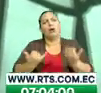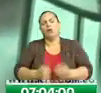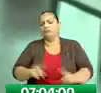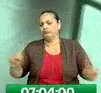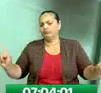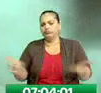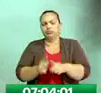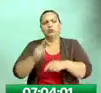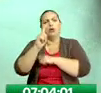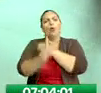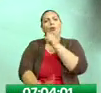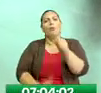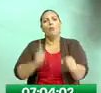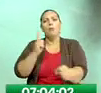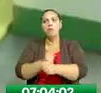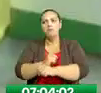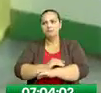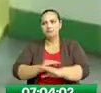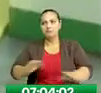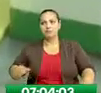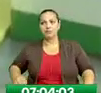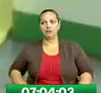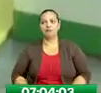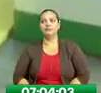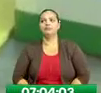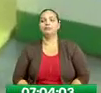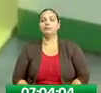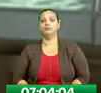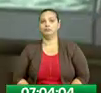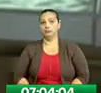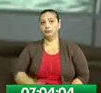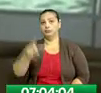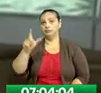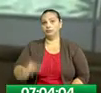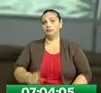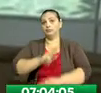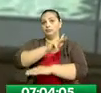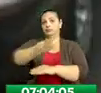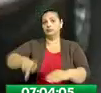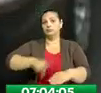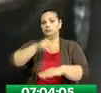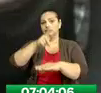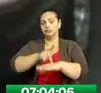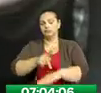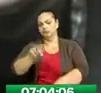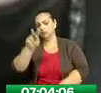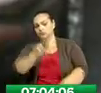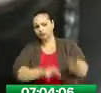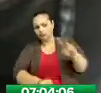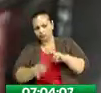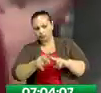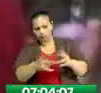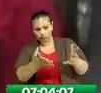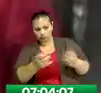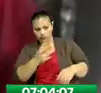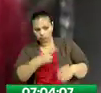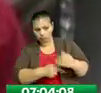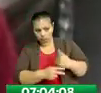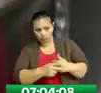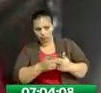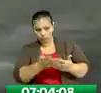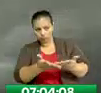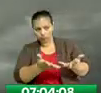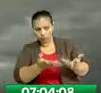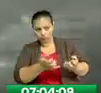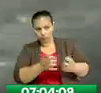hogar sería más fácil con procesos expeditos. Respecto a la violencia y el enfoque de género, se refuerza la protección de niñas y adolescentes